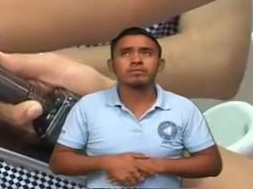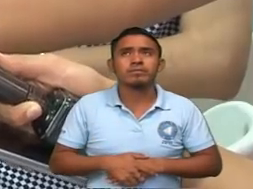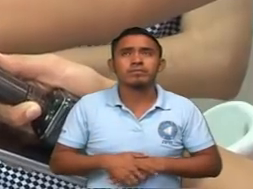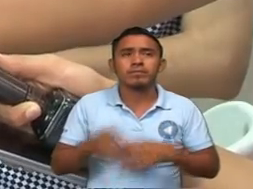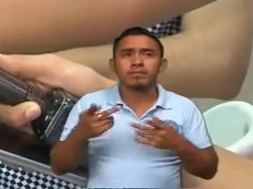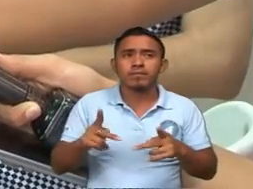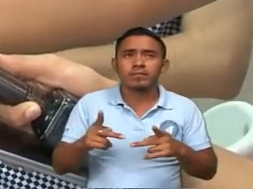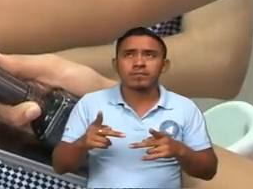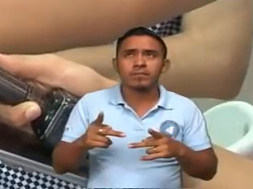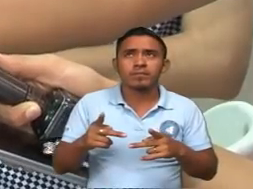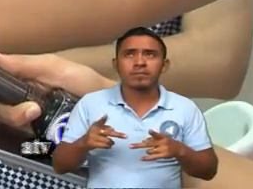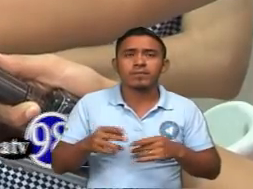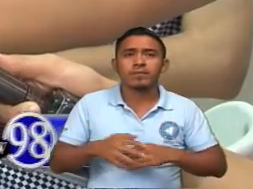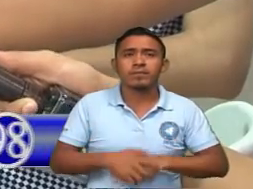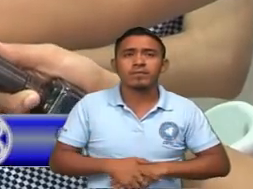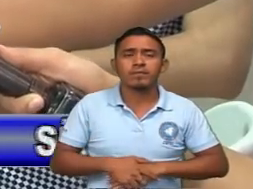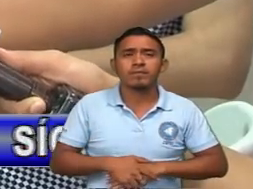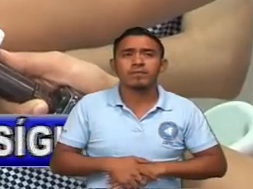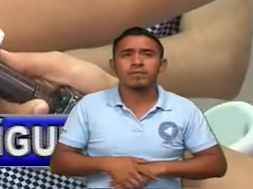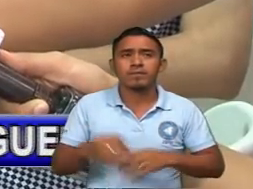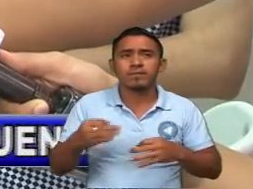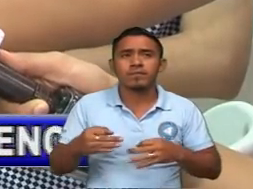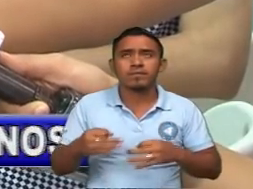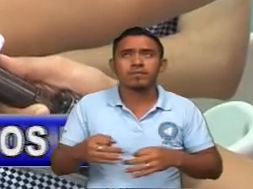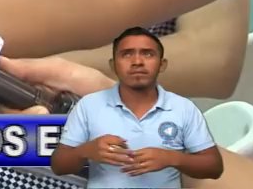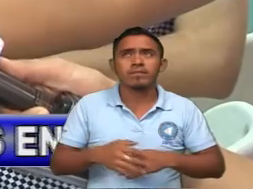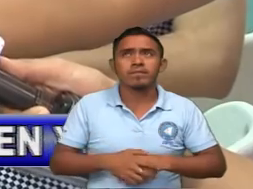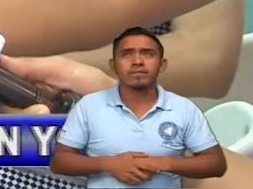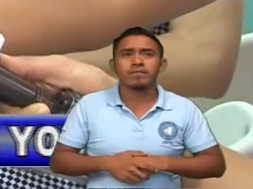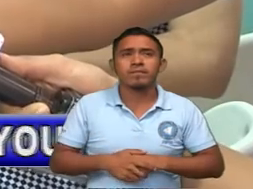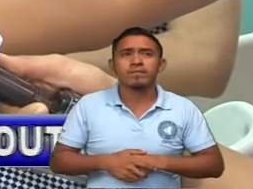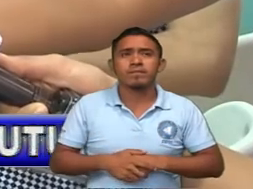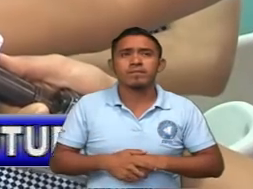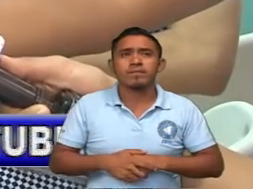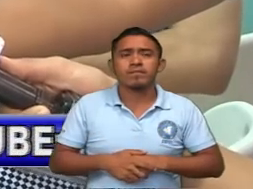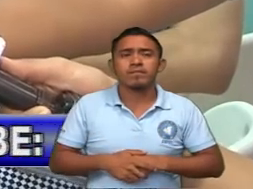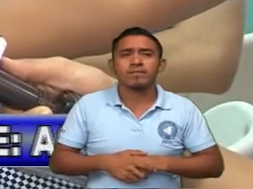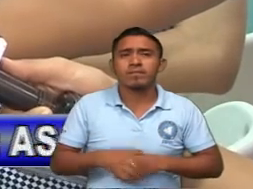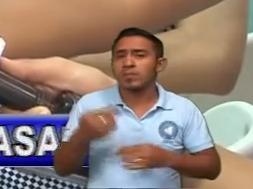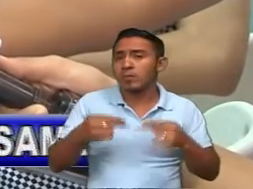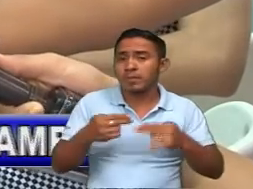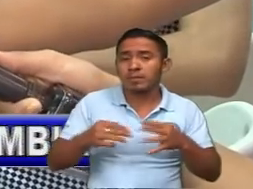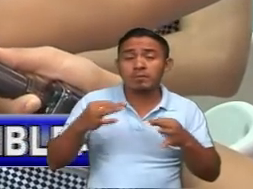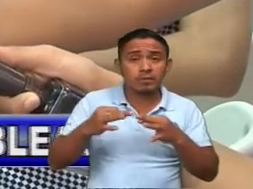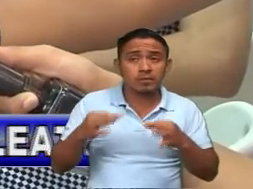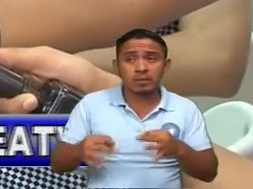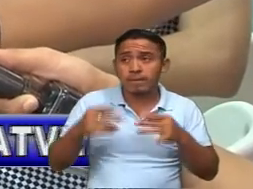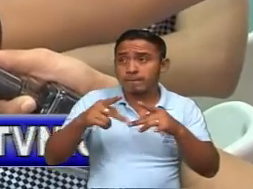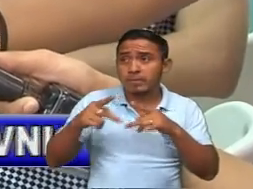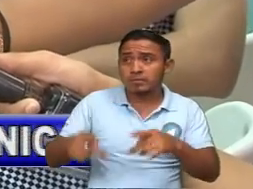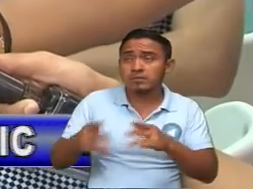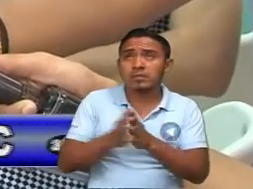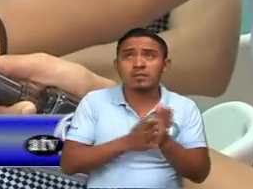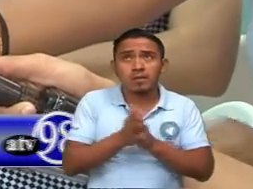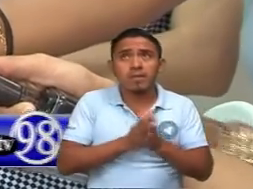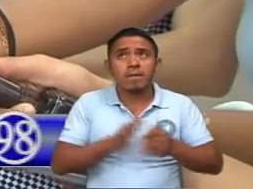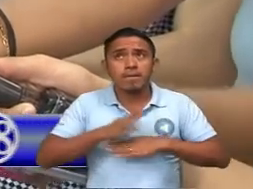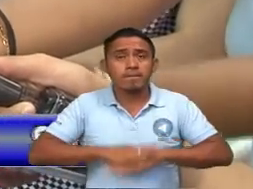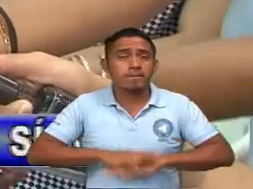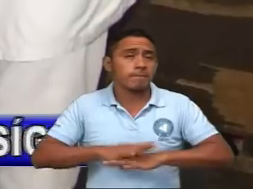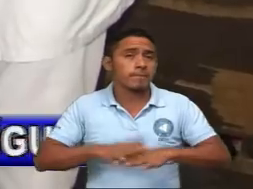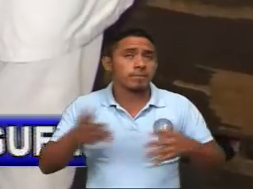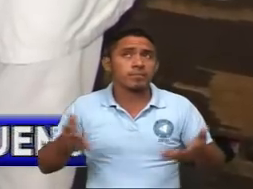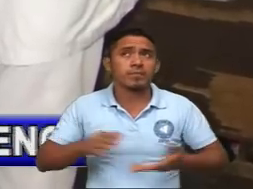solamente lograr la calidad ni solamente lograr un número, sino que la gente salga más satisfecha de lo que